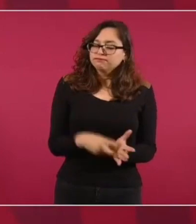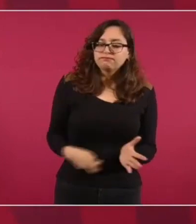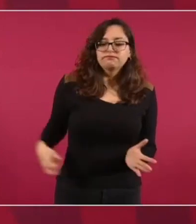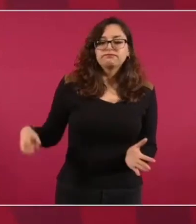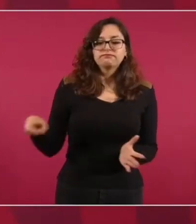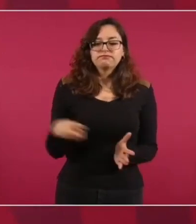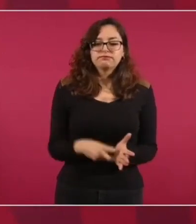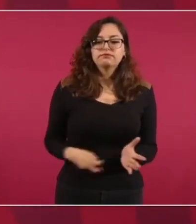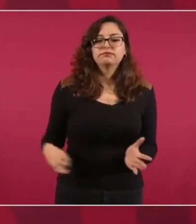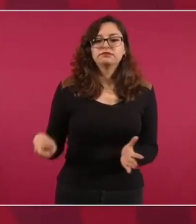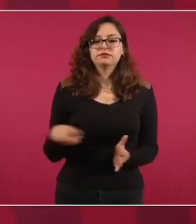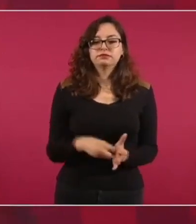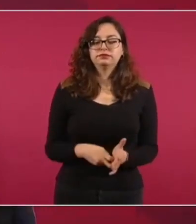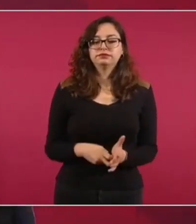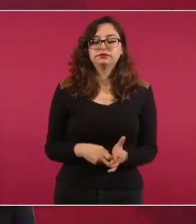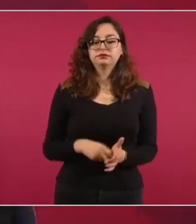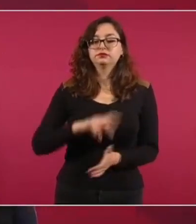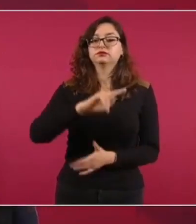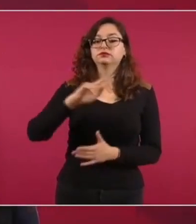al Estado